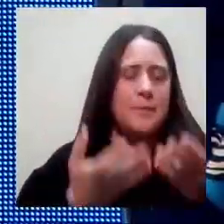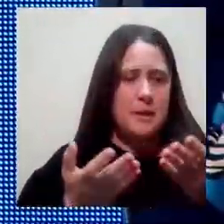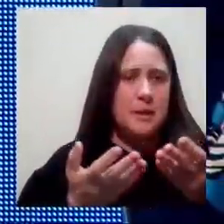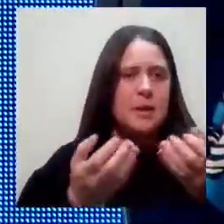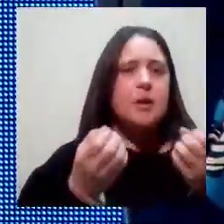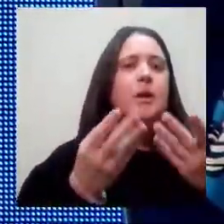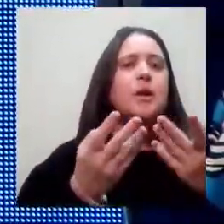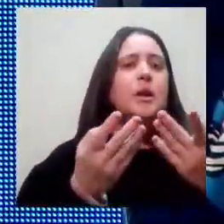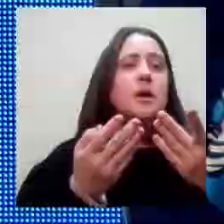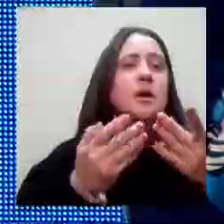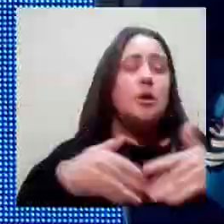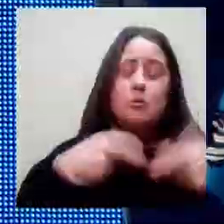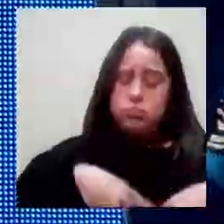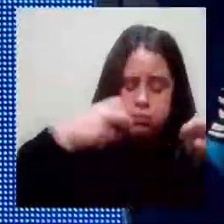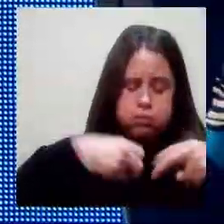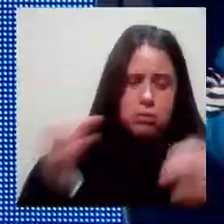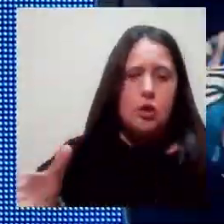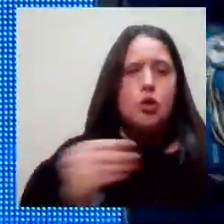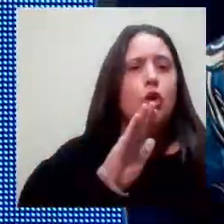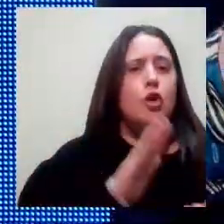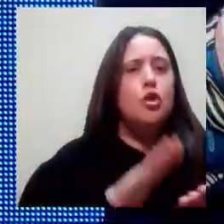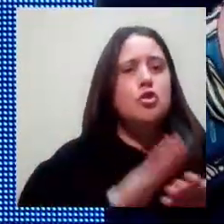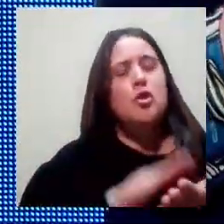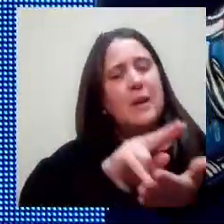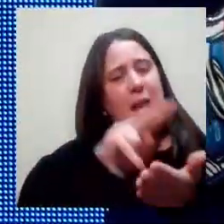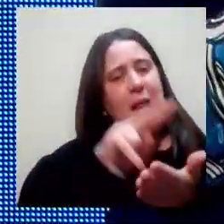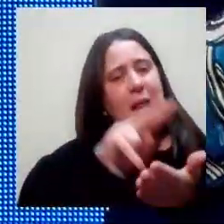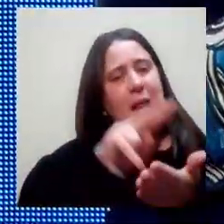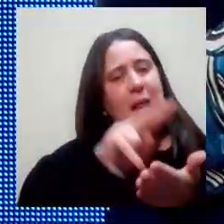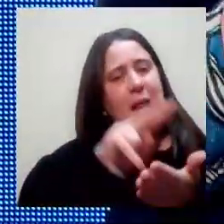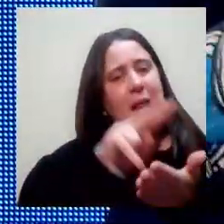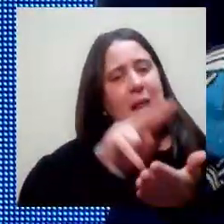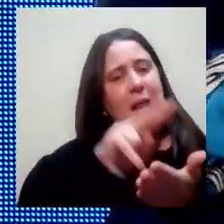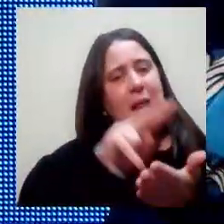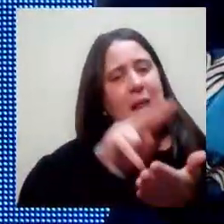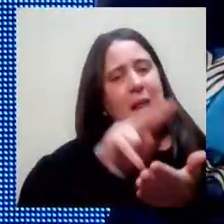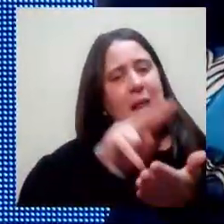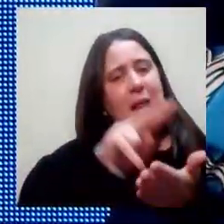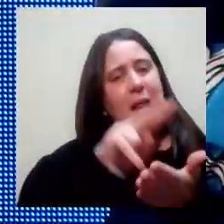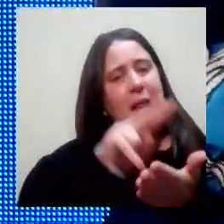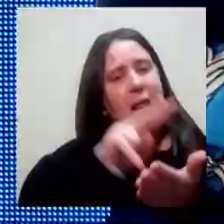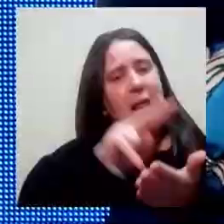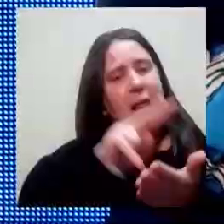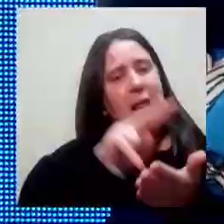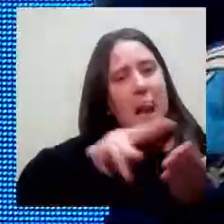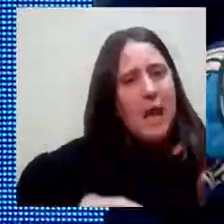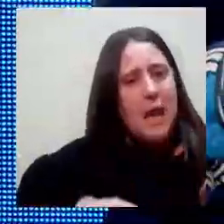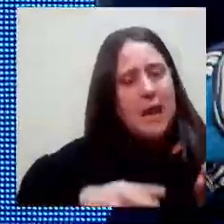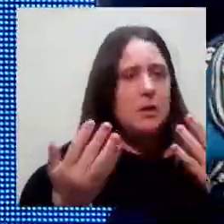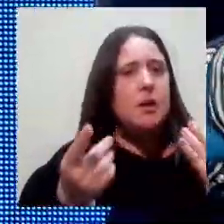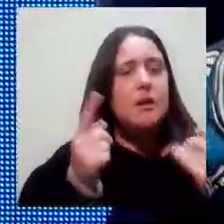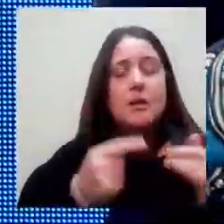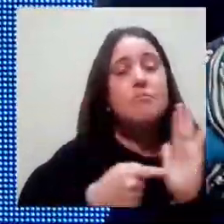los estudios que tenemos sobre los desempeños lectores en todos los niveles socioeconómicos, en primer y segundo año, muestran que la mayoría